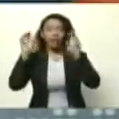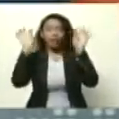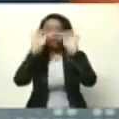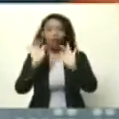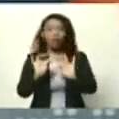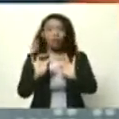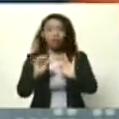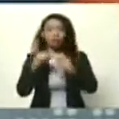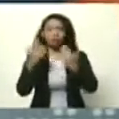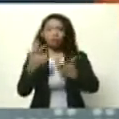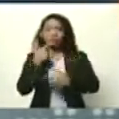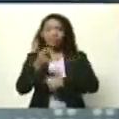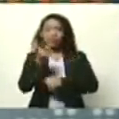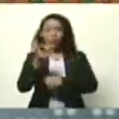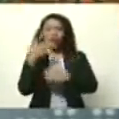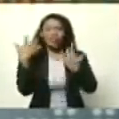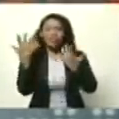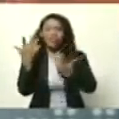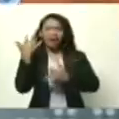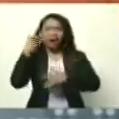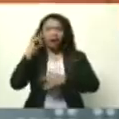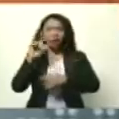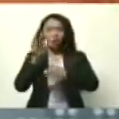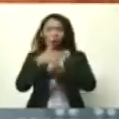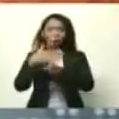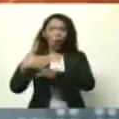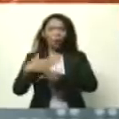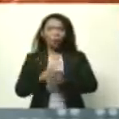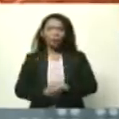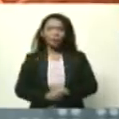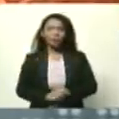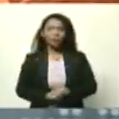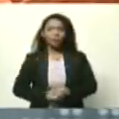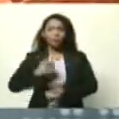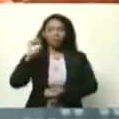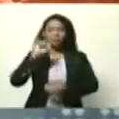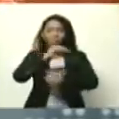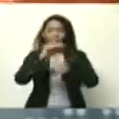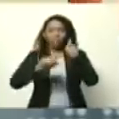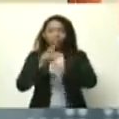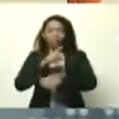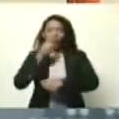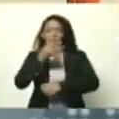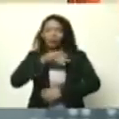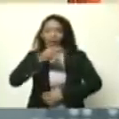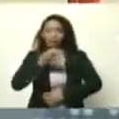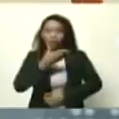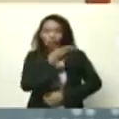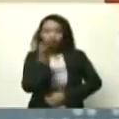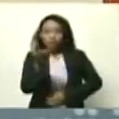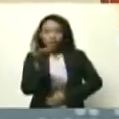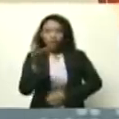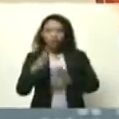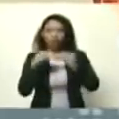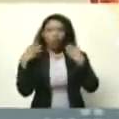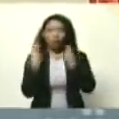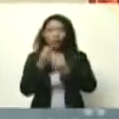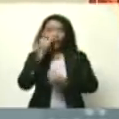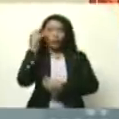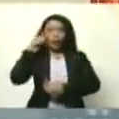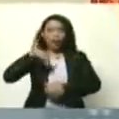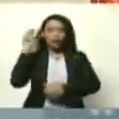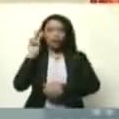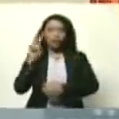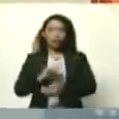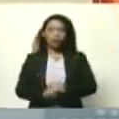dices tú, Mervin? ¿Qué tienes para compartir? Sí, vicepresidenta, buenas tardes para usted, para todos los compañeros y para toda Venezuela.